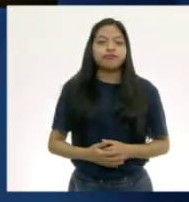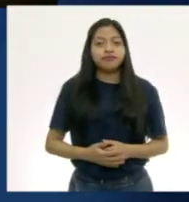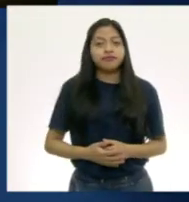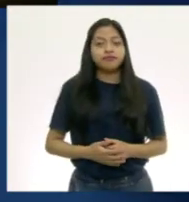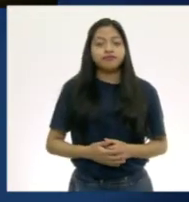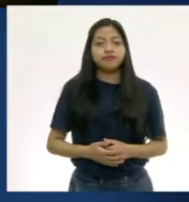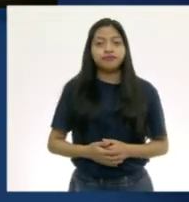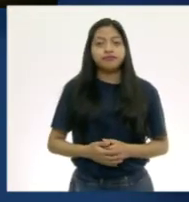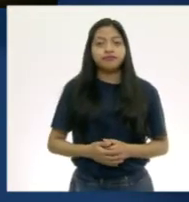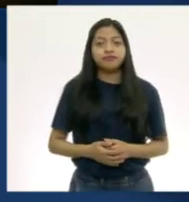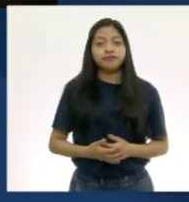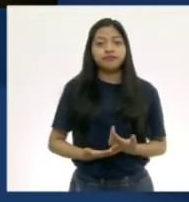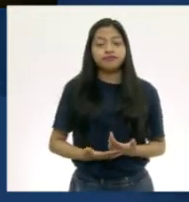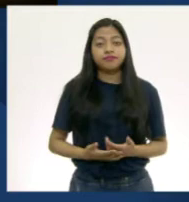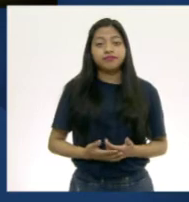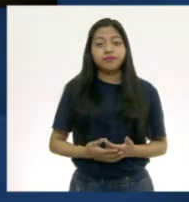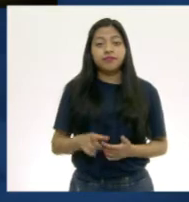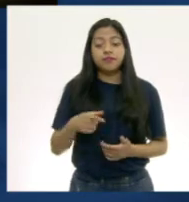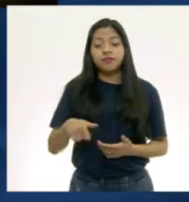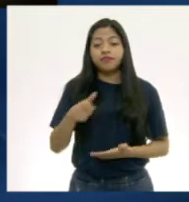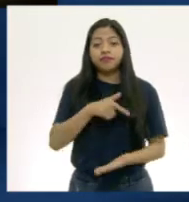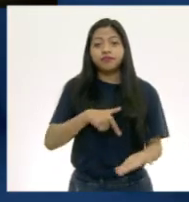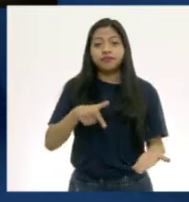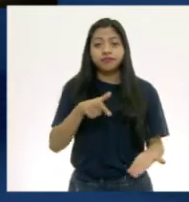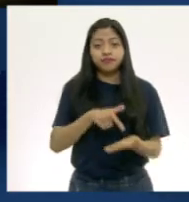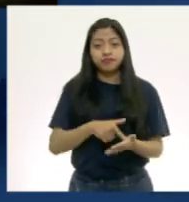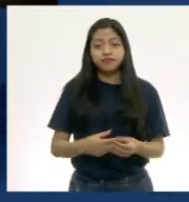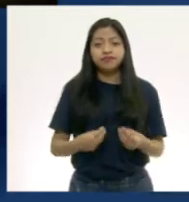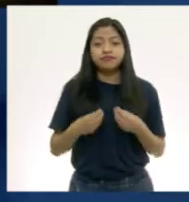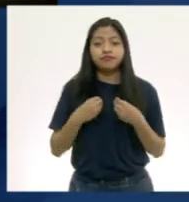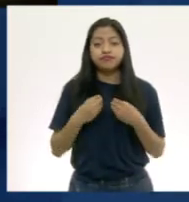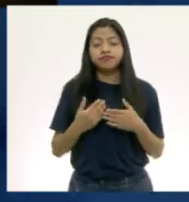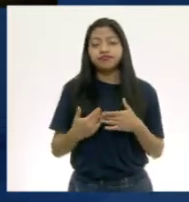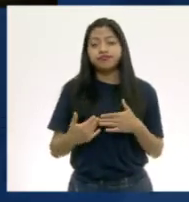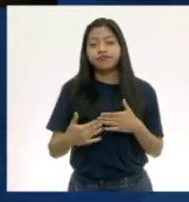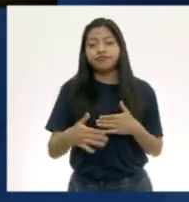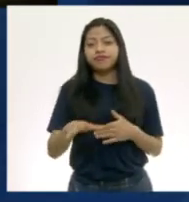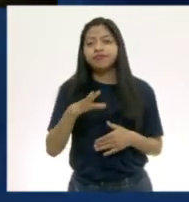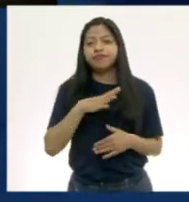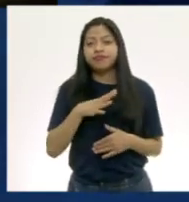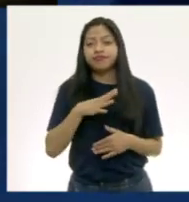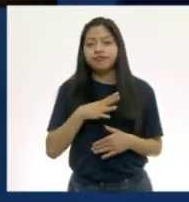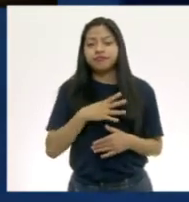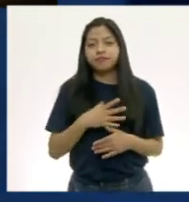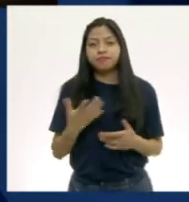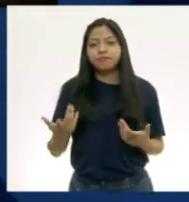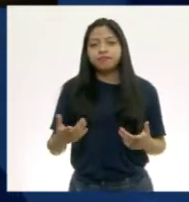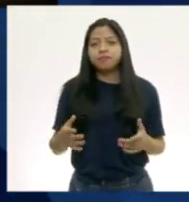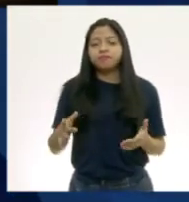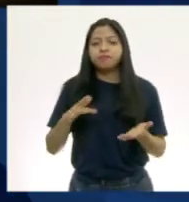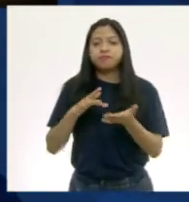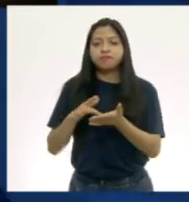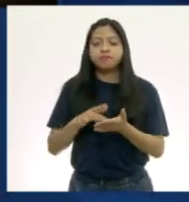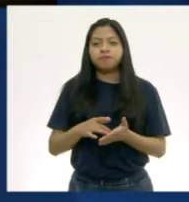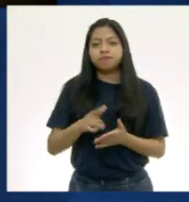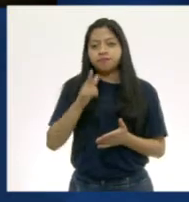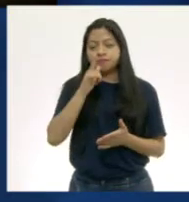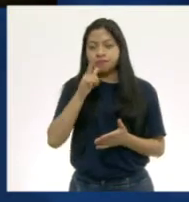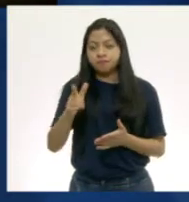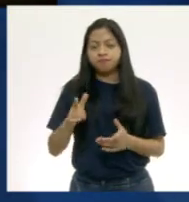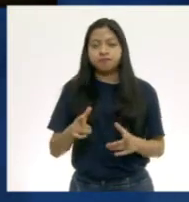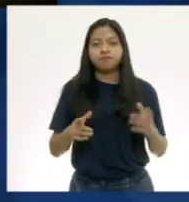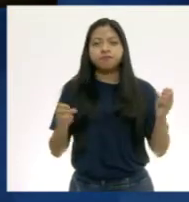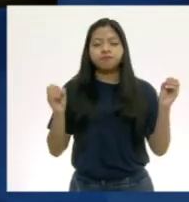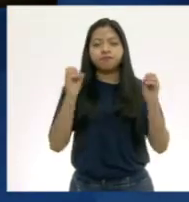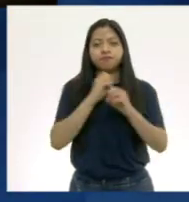no son más que aspectos de un ciclo perpetuo de existencia. Hay una misteriosa cooperación entre oscuridad y luz, entre